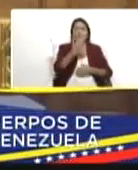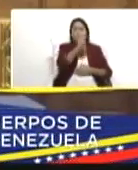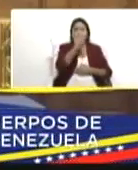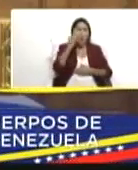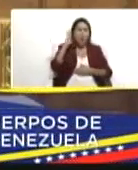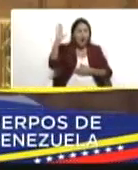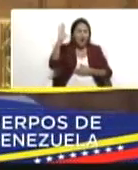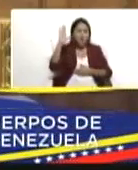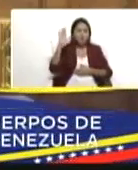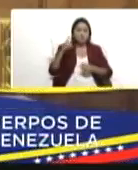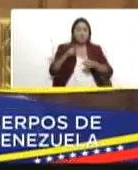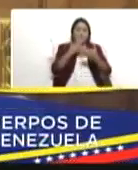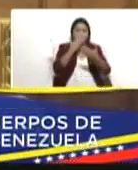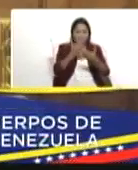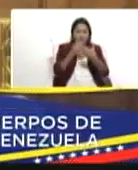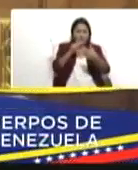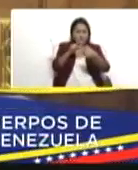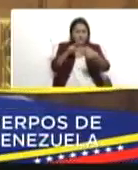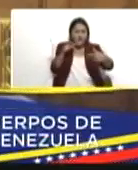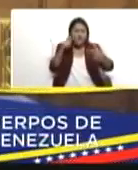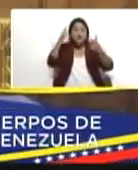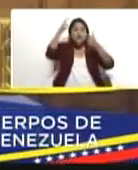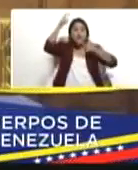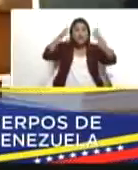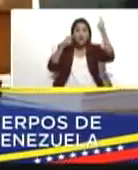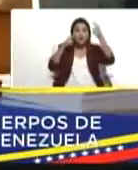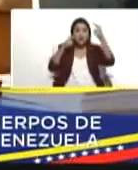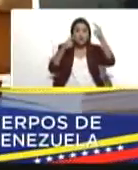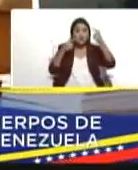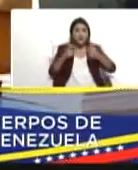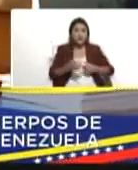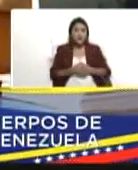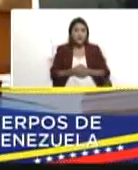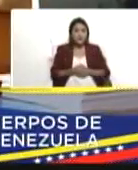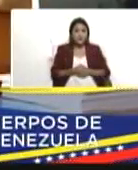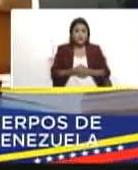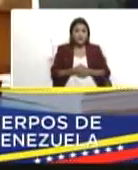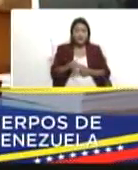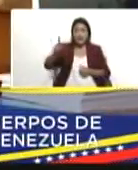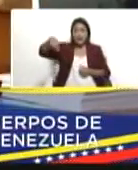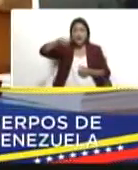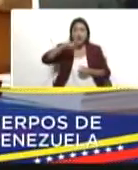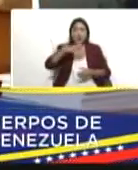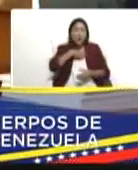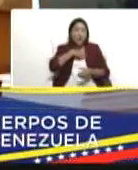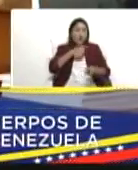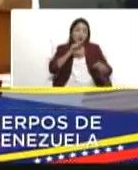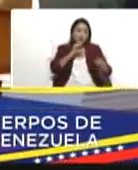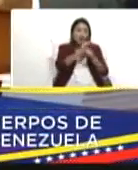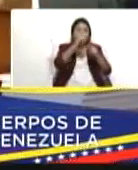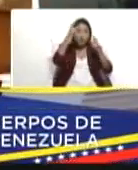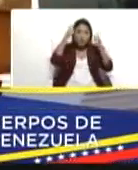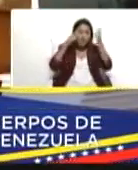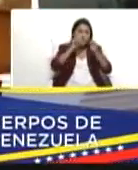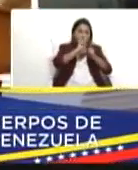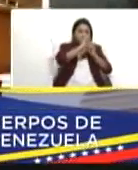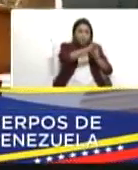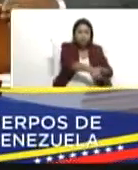comandante Chávez comandante no podon con usted ni podrán con